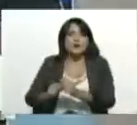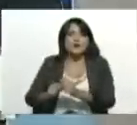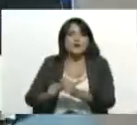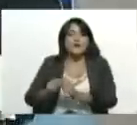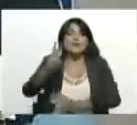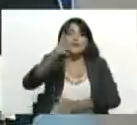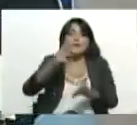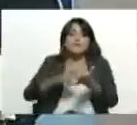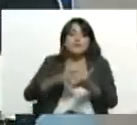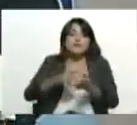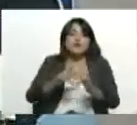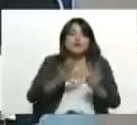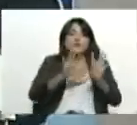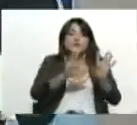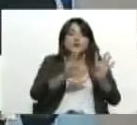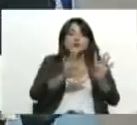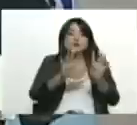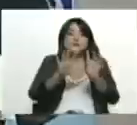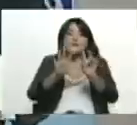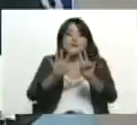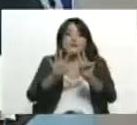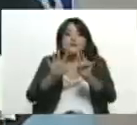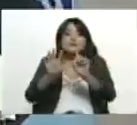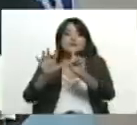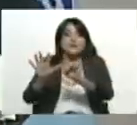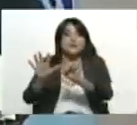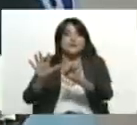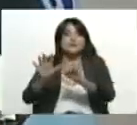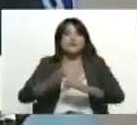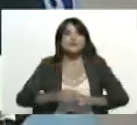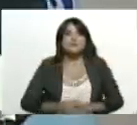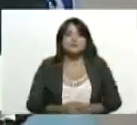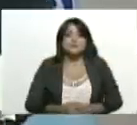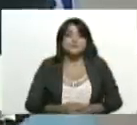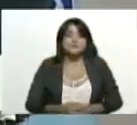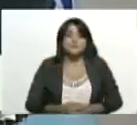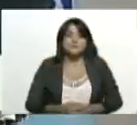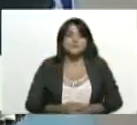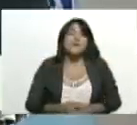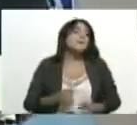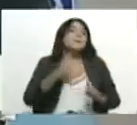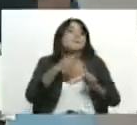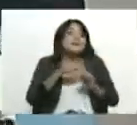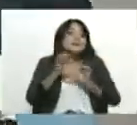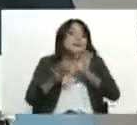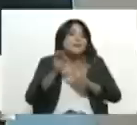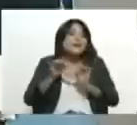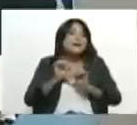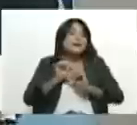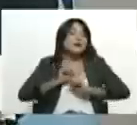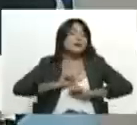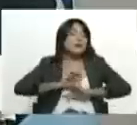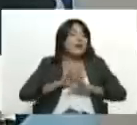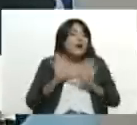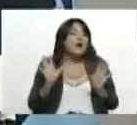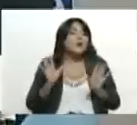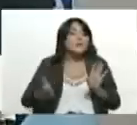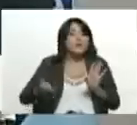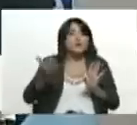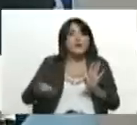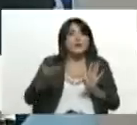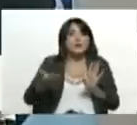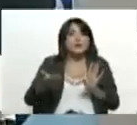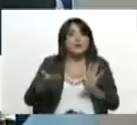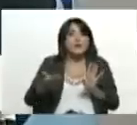tres mil novecientos setenta y seis pero hay un detalle importante a lo interno este Ministerio Público